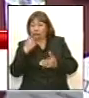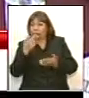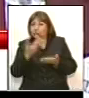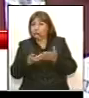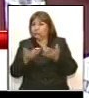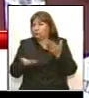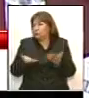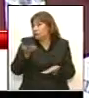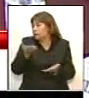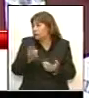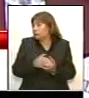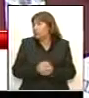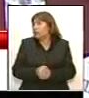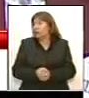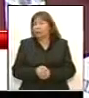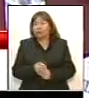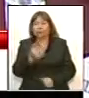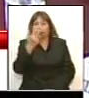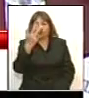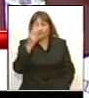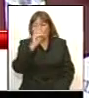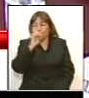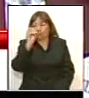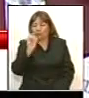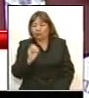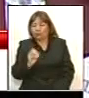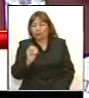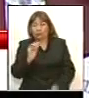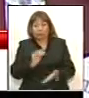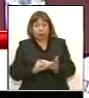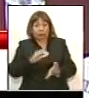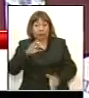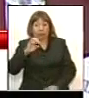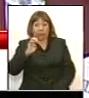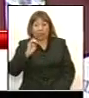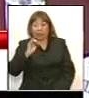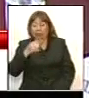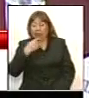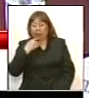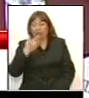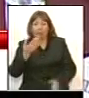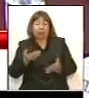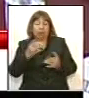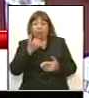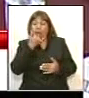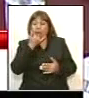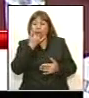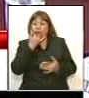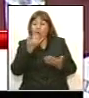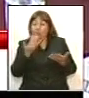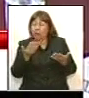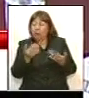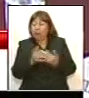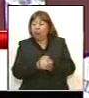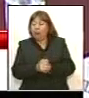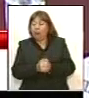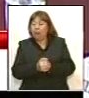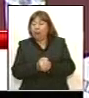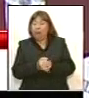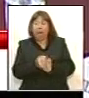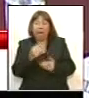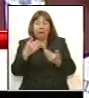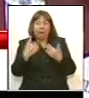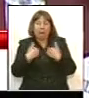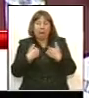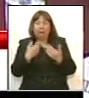o menos es un 3% o más del PBI global, si no me equivoco, de las cifras que tengo